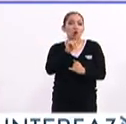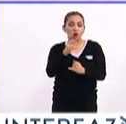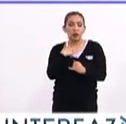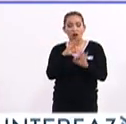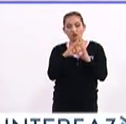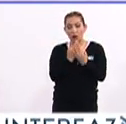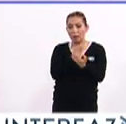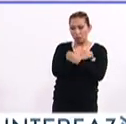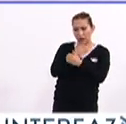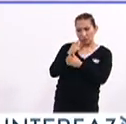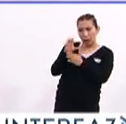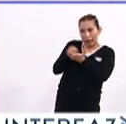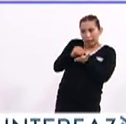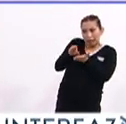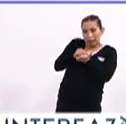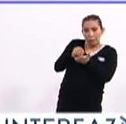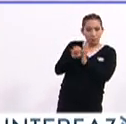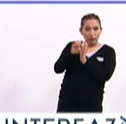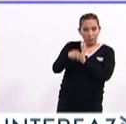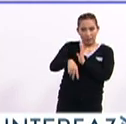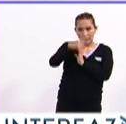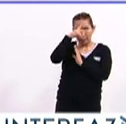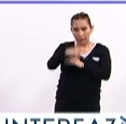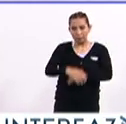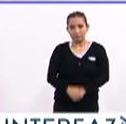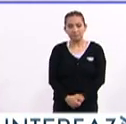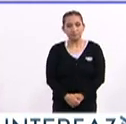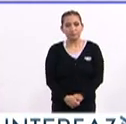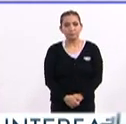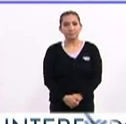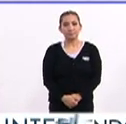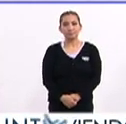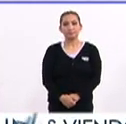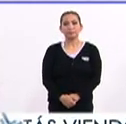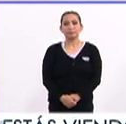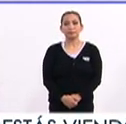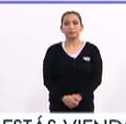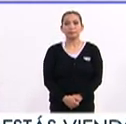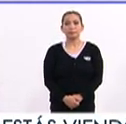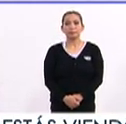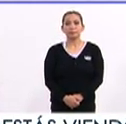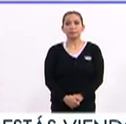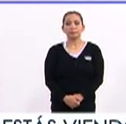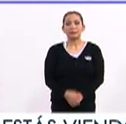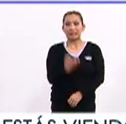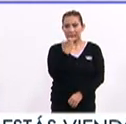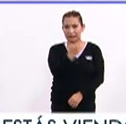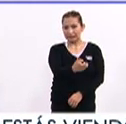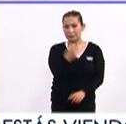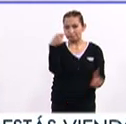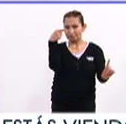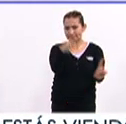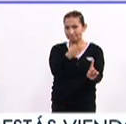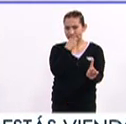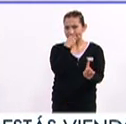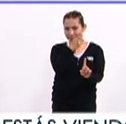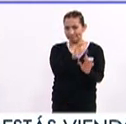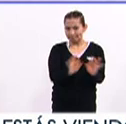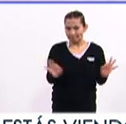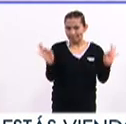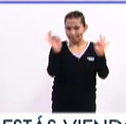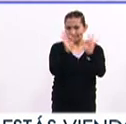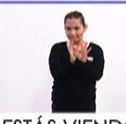modelos educativos, como es el caso de México. Pues este punto que resaltas es